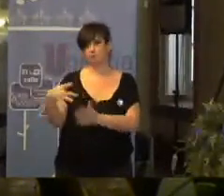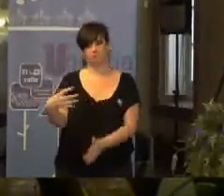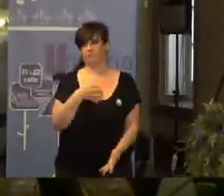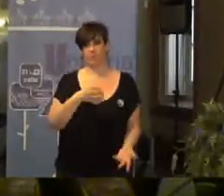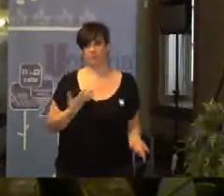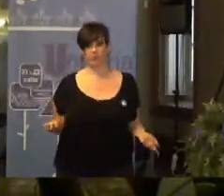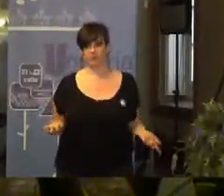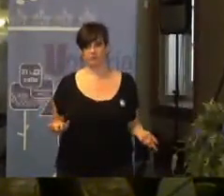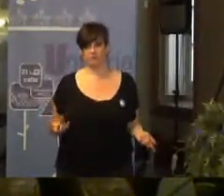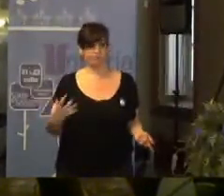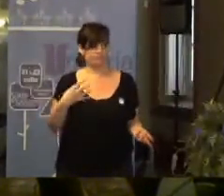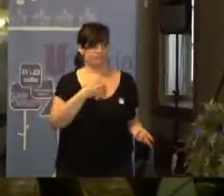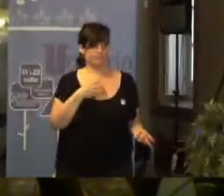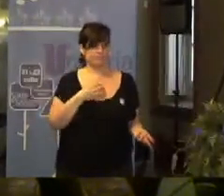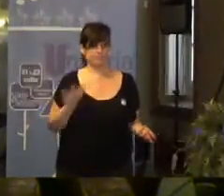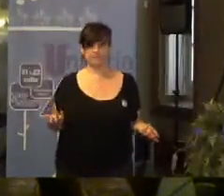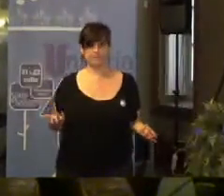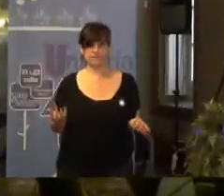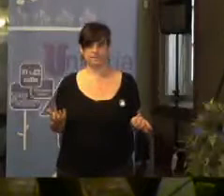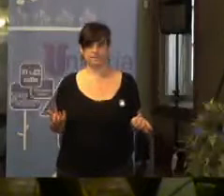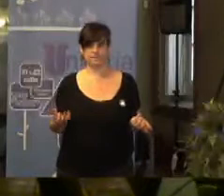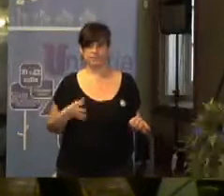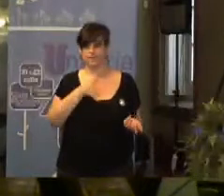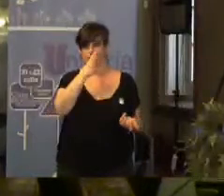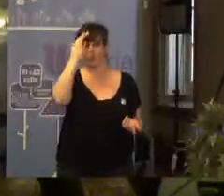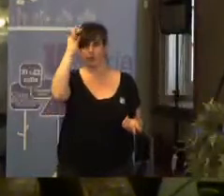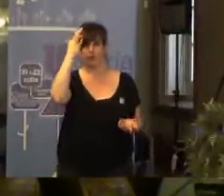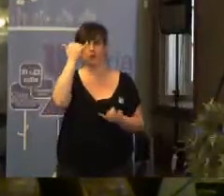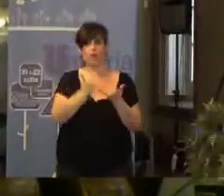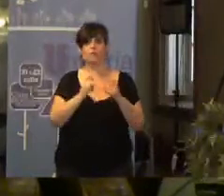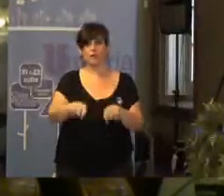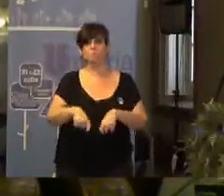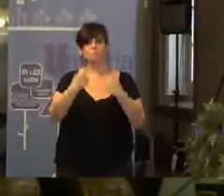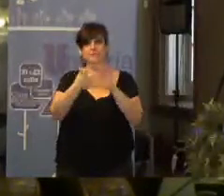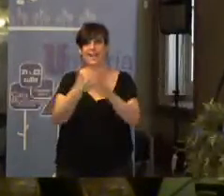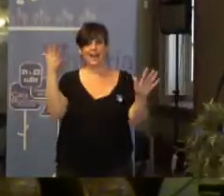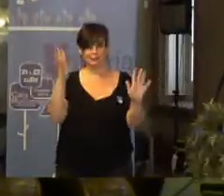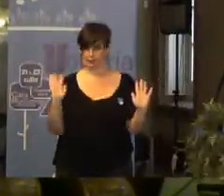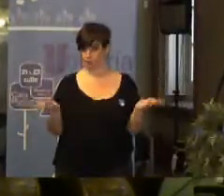Porque, repito, que a ilusión é algo que se destrue a todo correr.